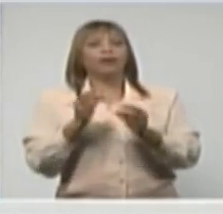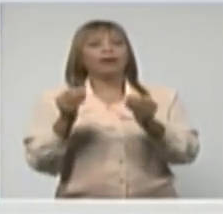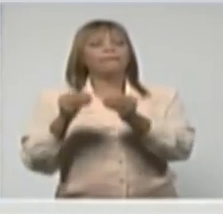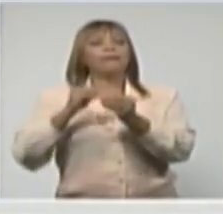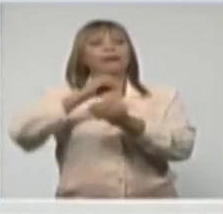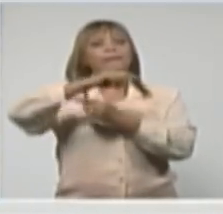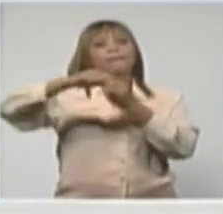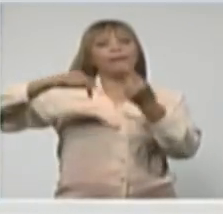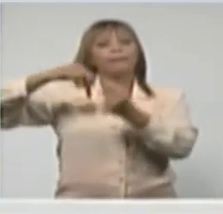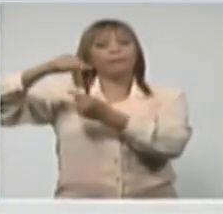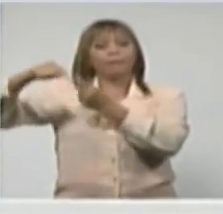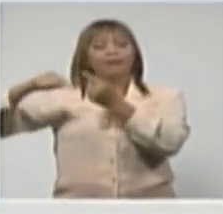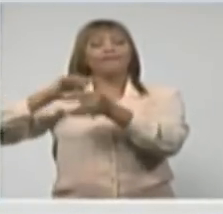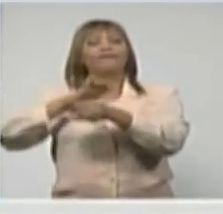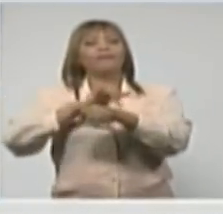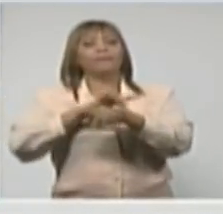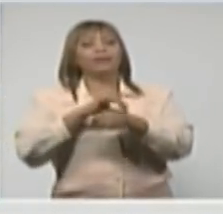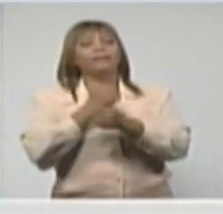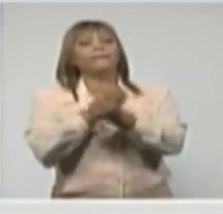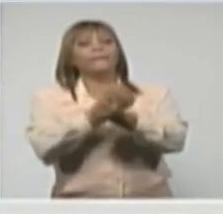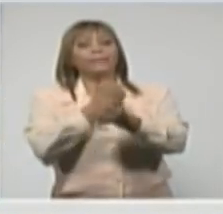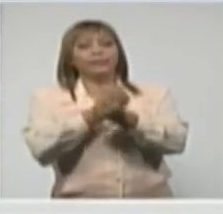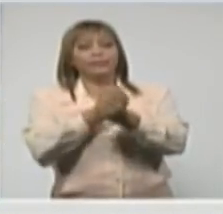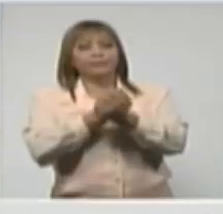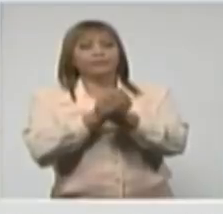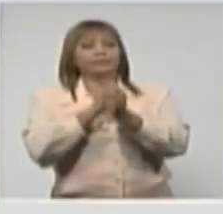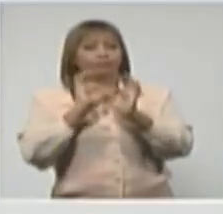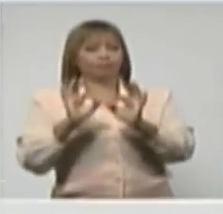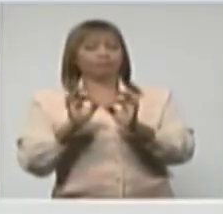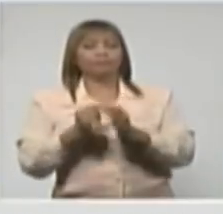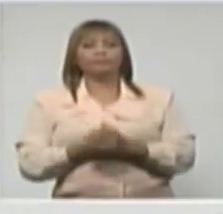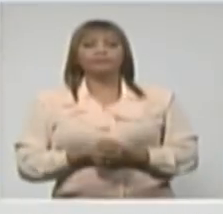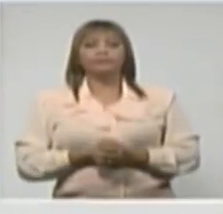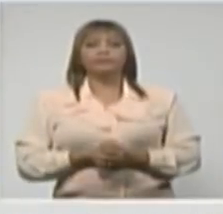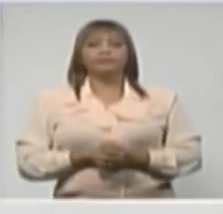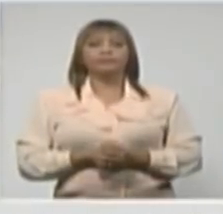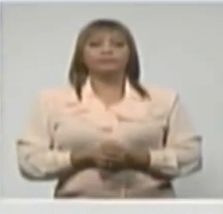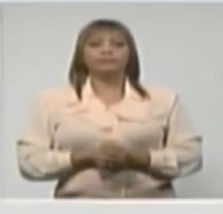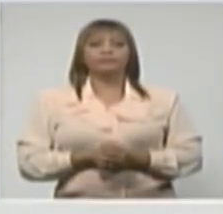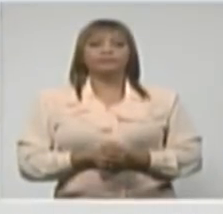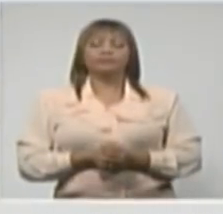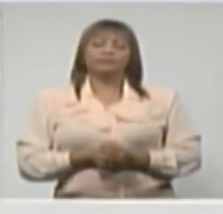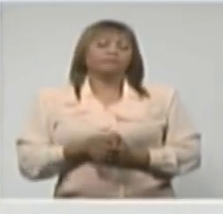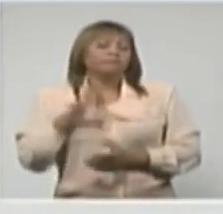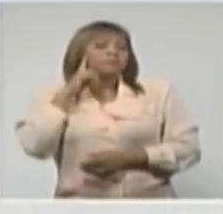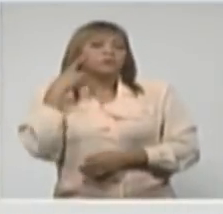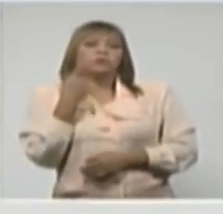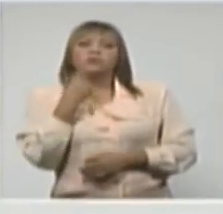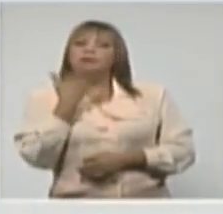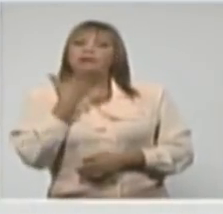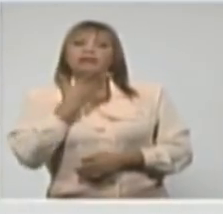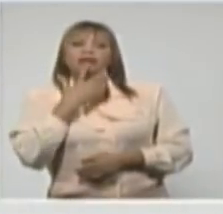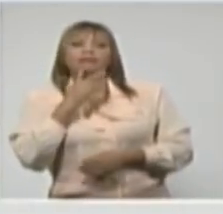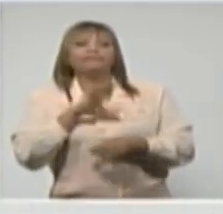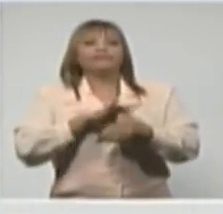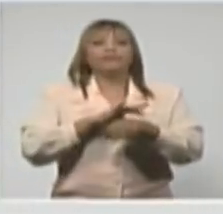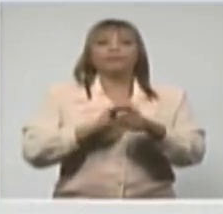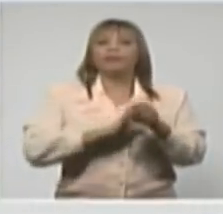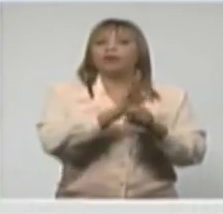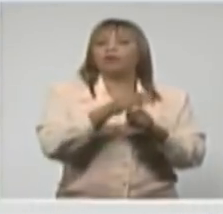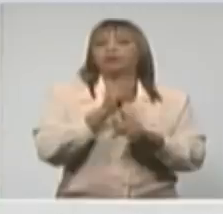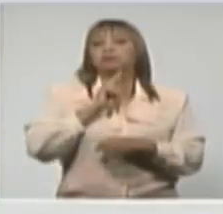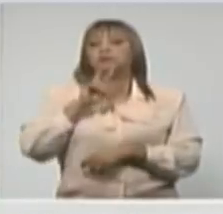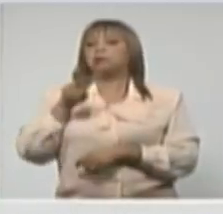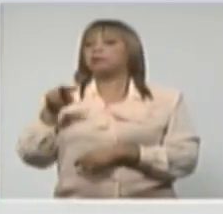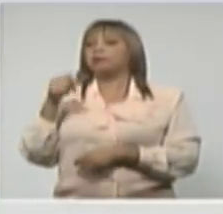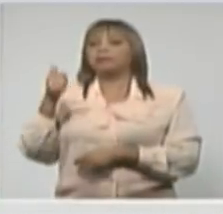de esta enfermedad, el hecho de que no puedes identificar quién la tiene y quién no, y que